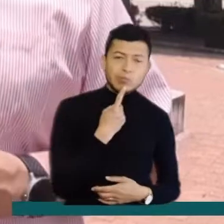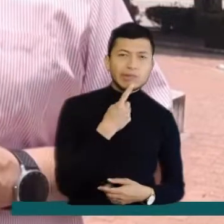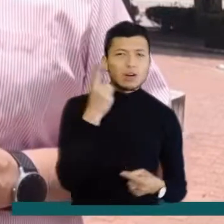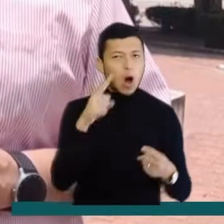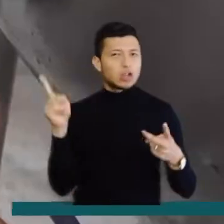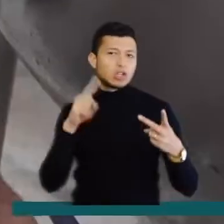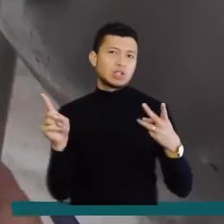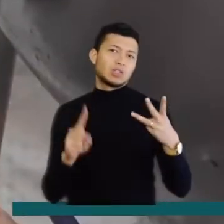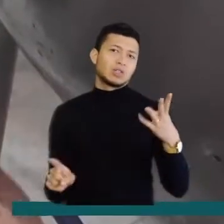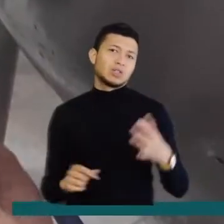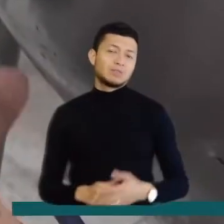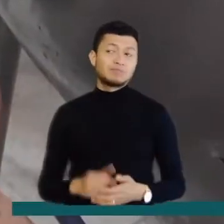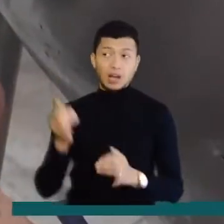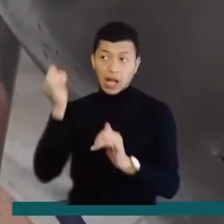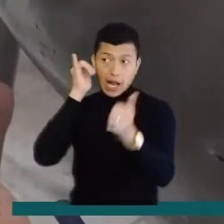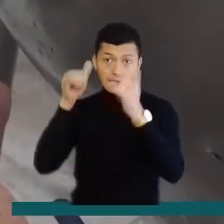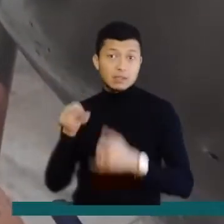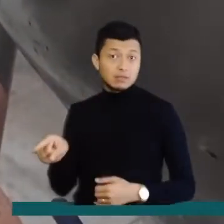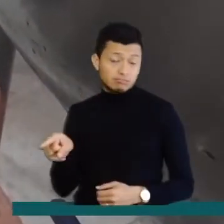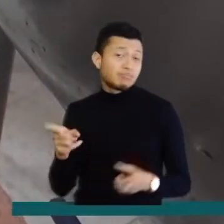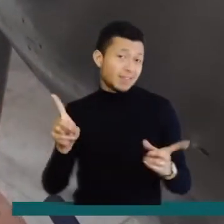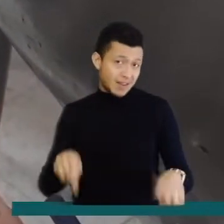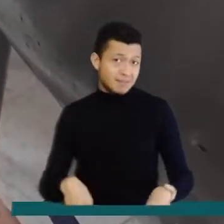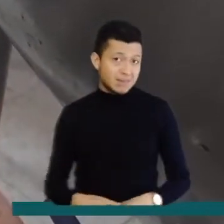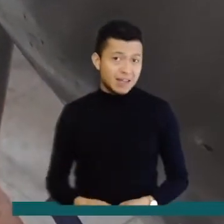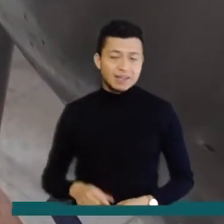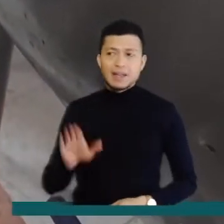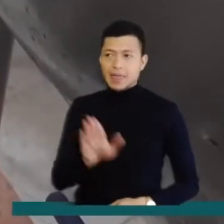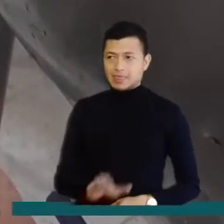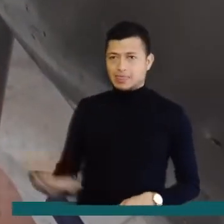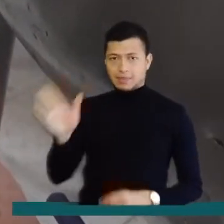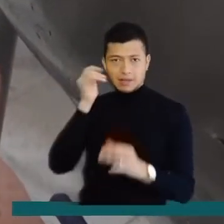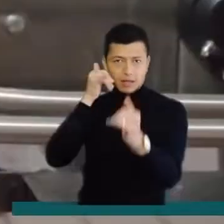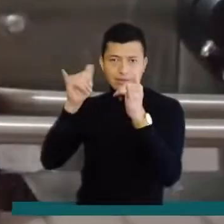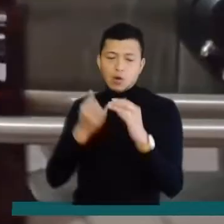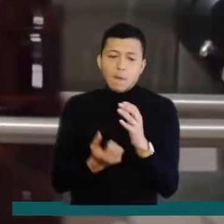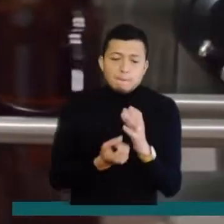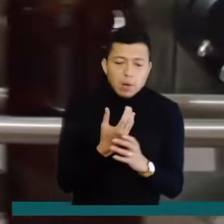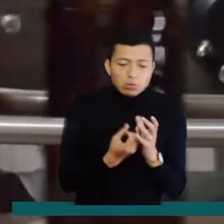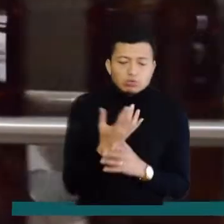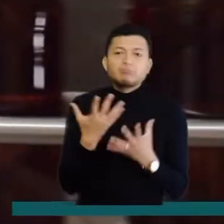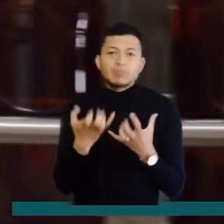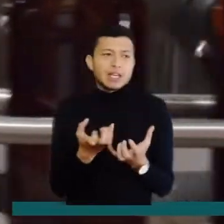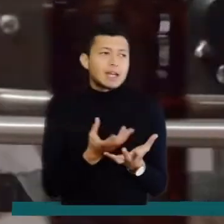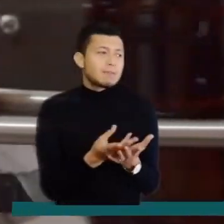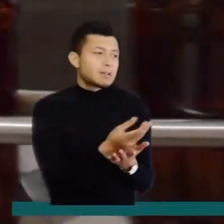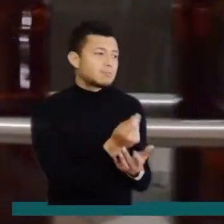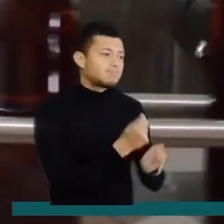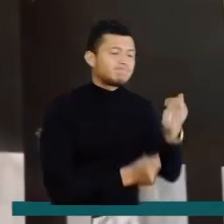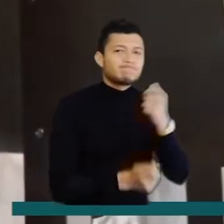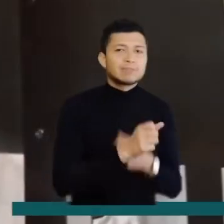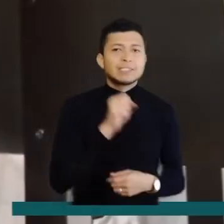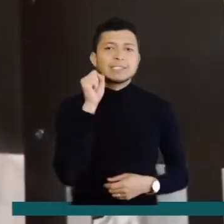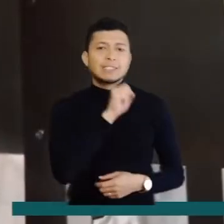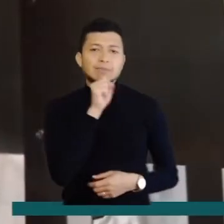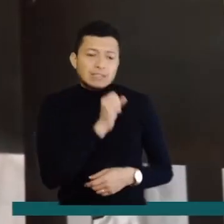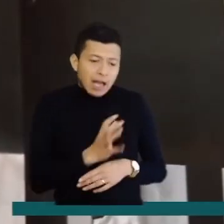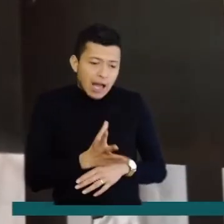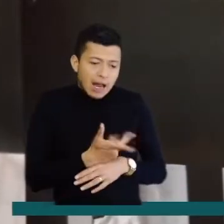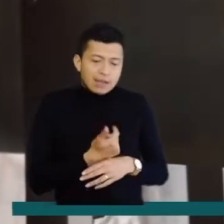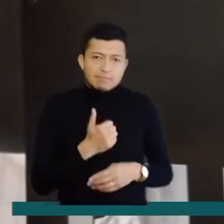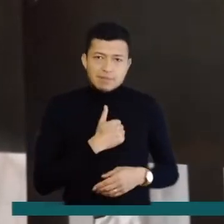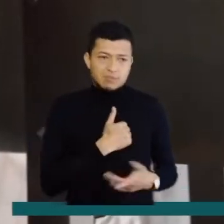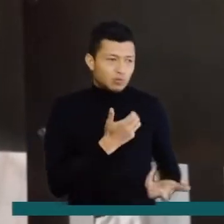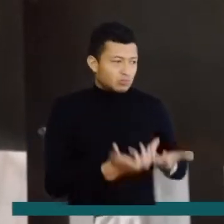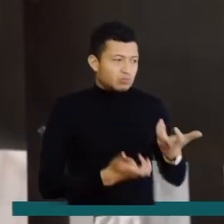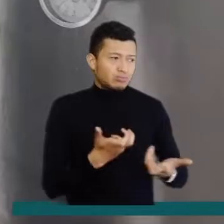nuevos sabores. Casanare no es la excepción, y en el departamento ya hay productores locales que buscan entrar en el mercado de la cerveza artesanal. Es